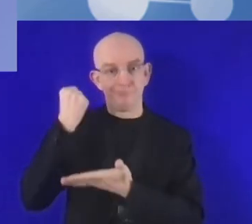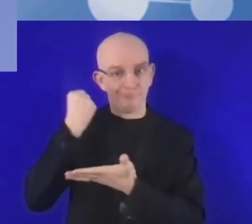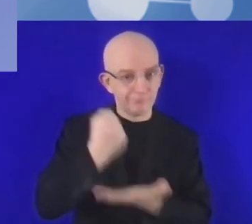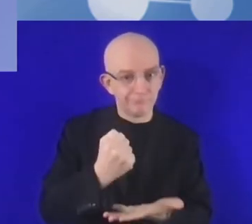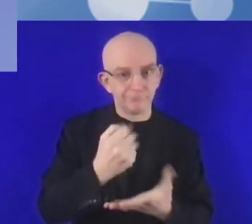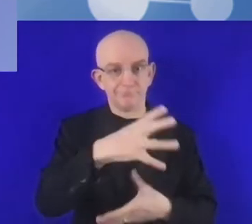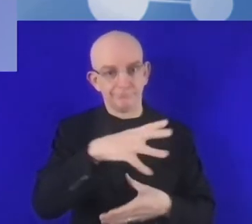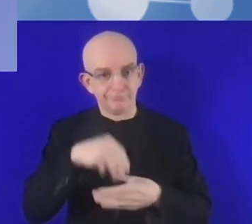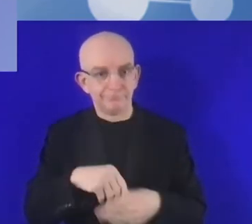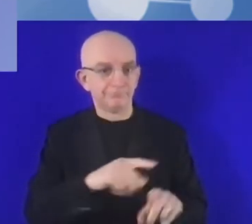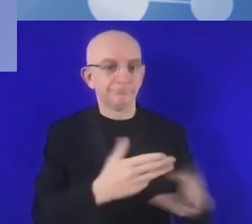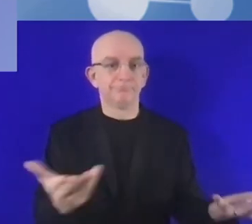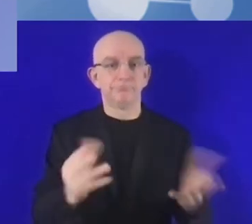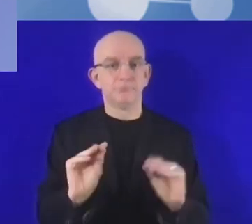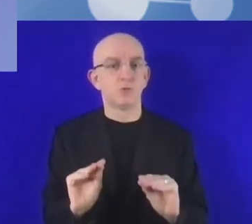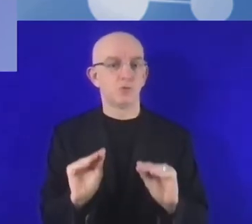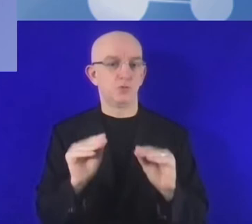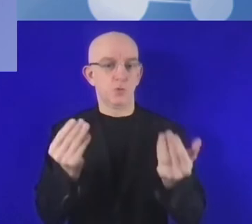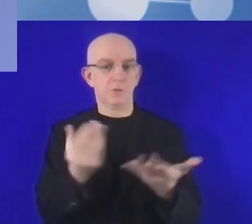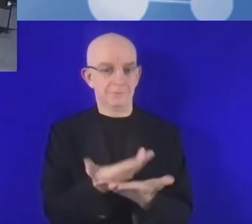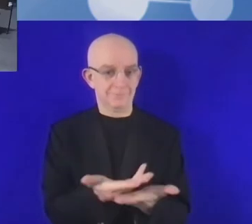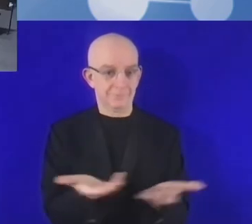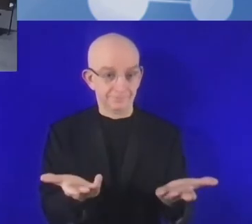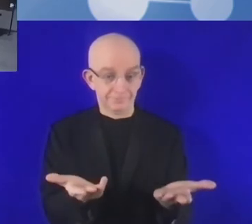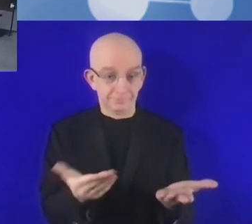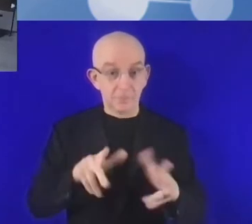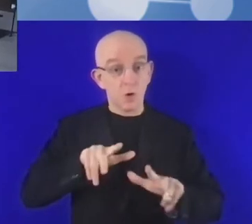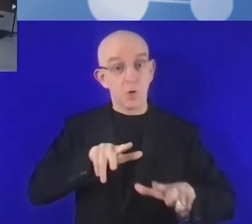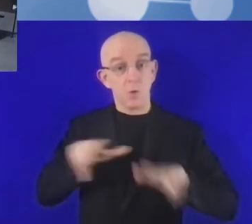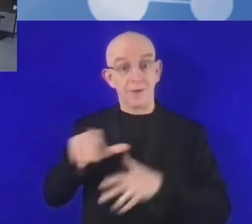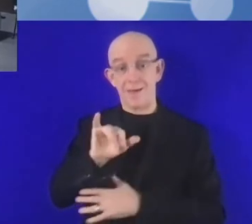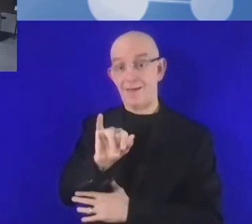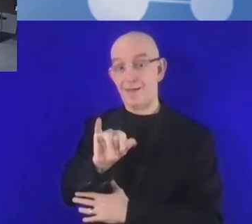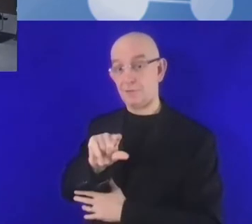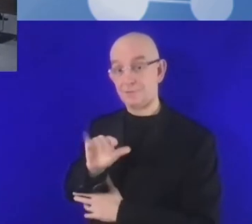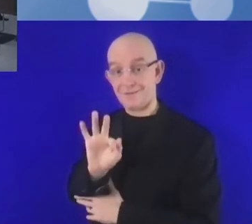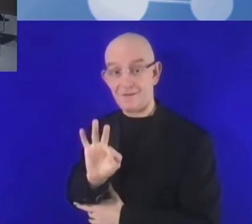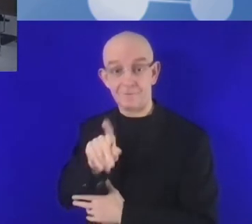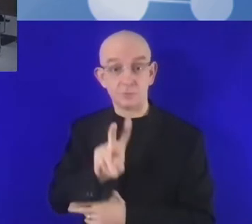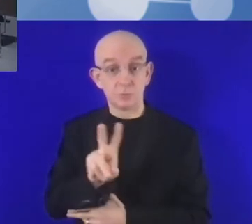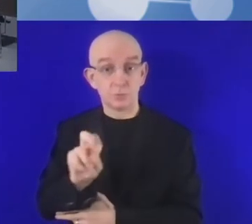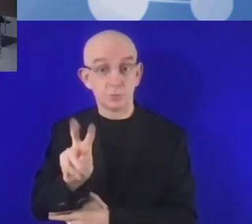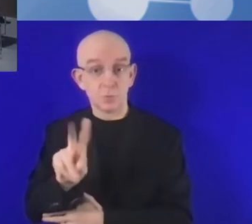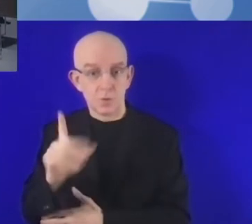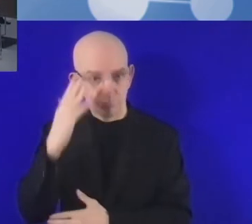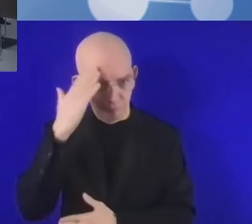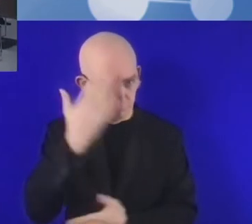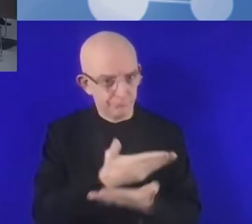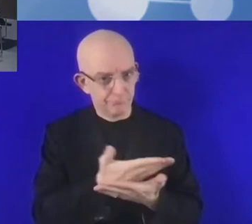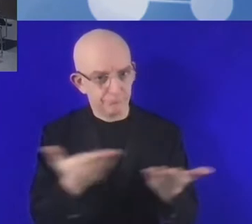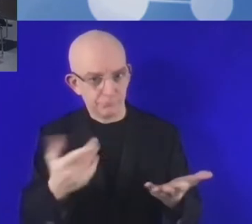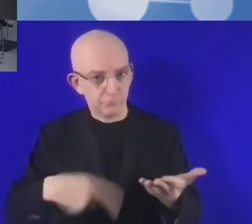digitalización. Ahora, dicha digitalización afecta a todas las áreas de nuestra vida. Asimismo, vemos que son los